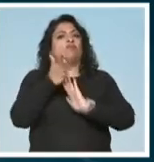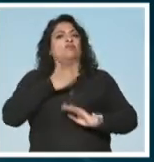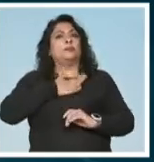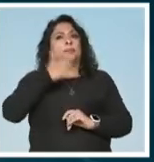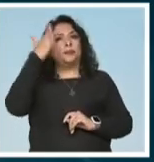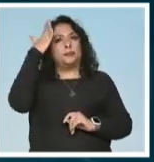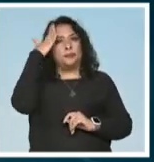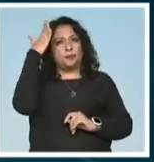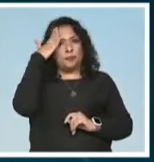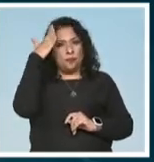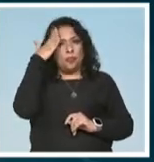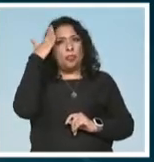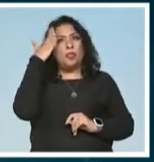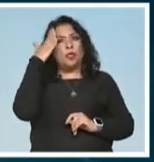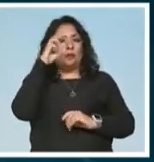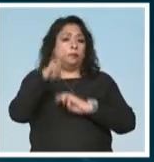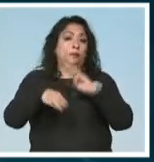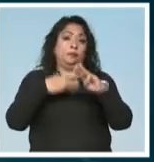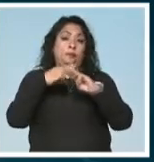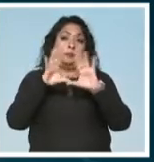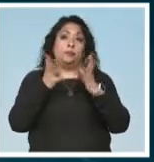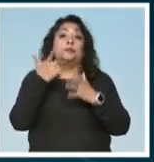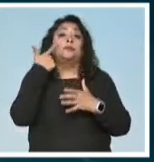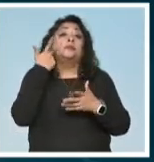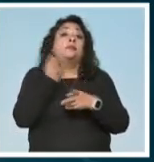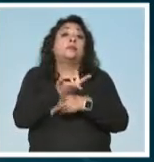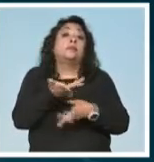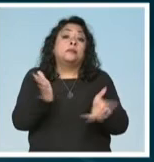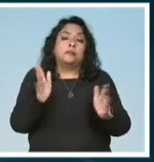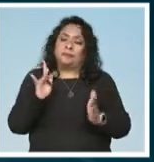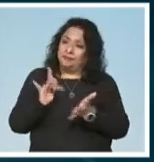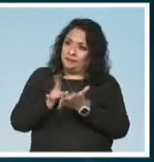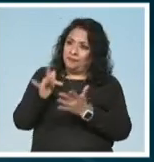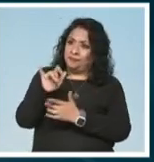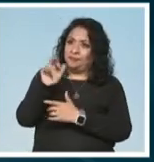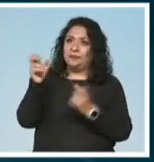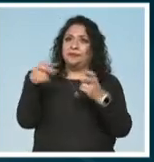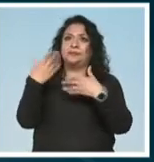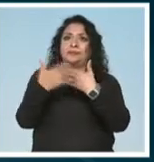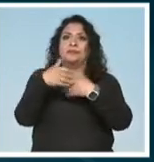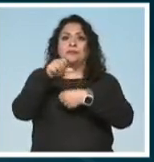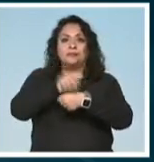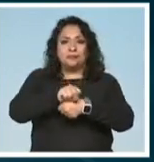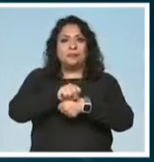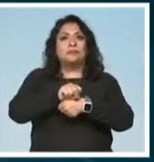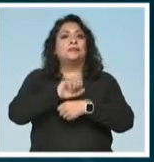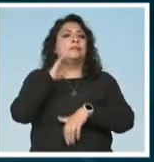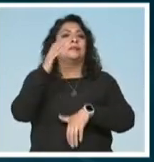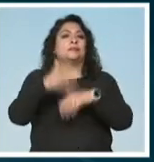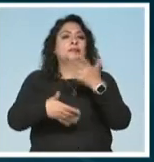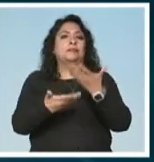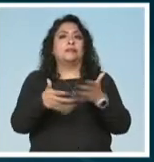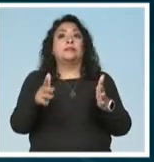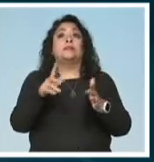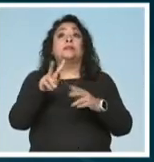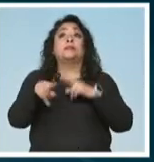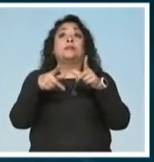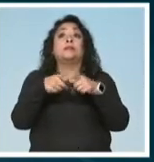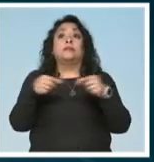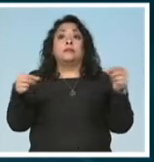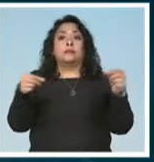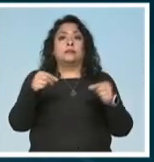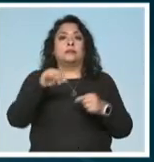líder del orden mundial. Hay que ver qué ocurre. Muchas gracias, Ileana. Nos vemos la próxima semana. Y nos vamos ahora a Japón.